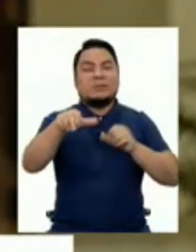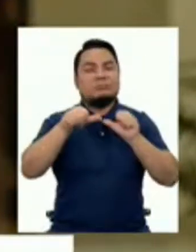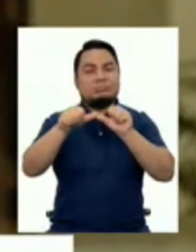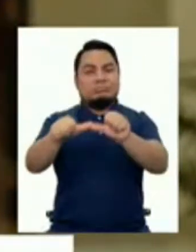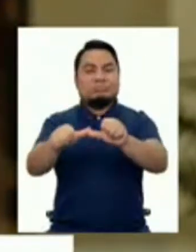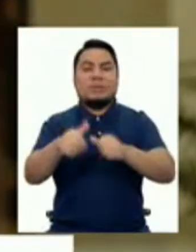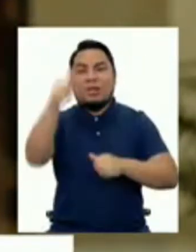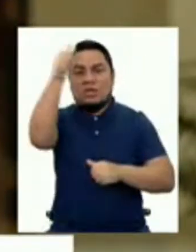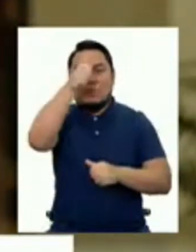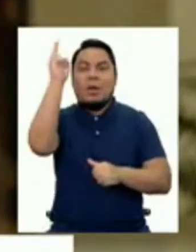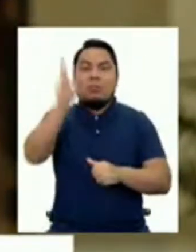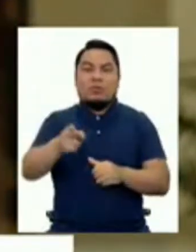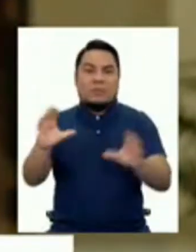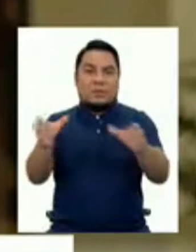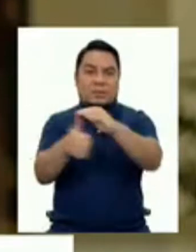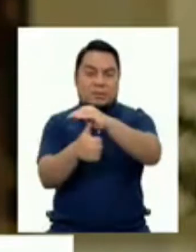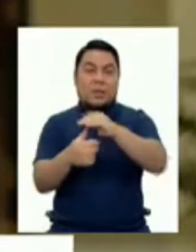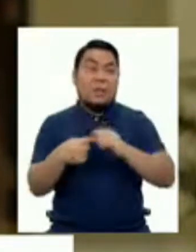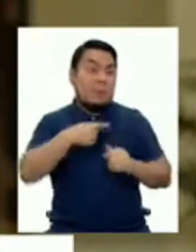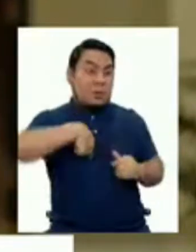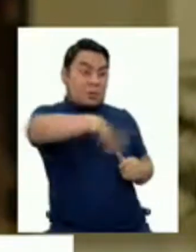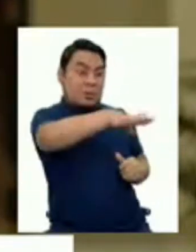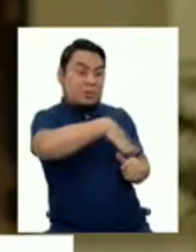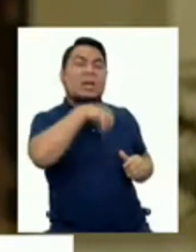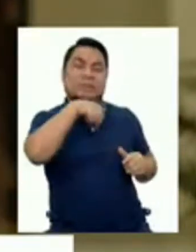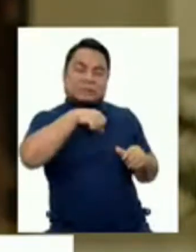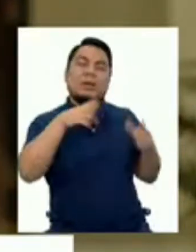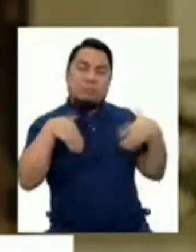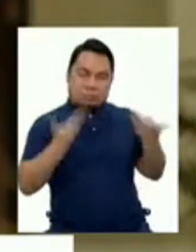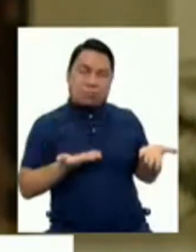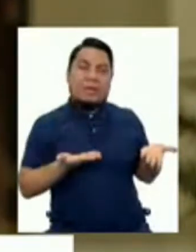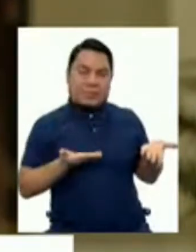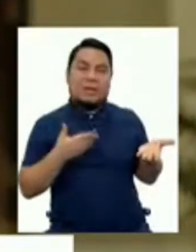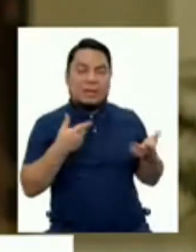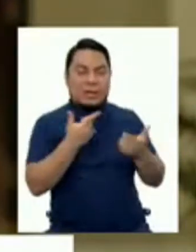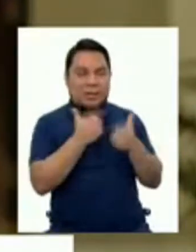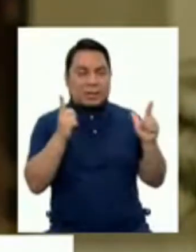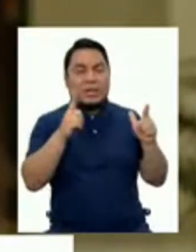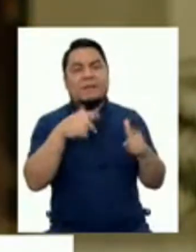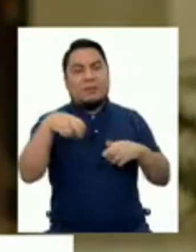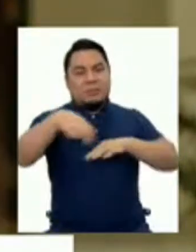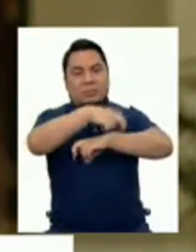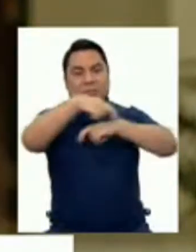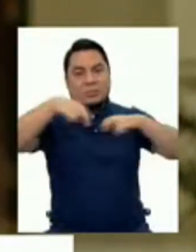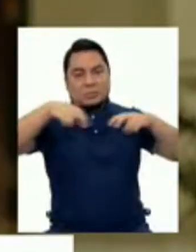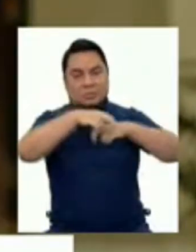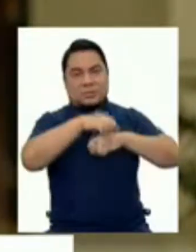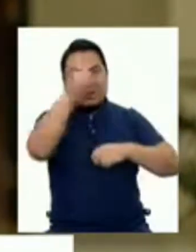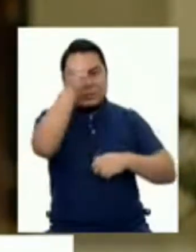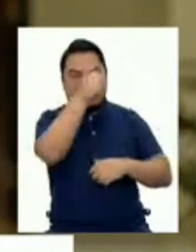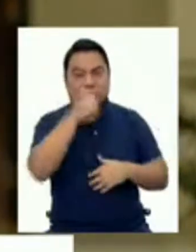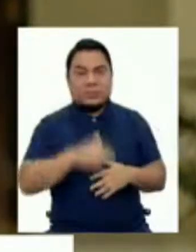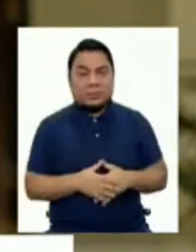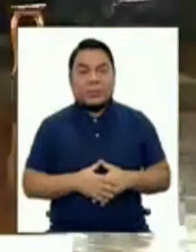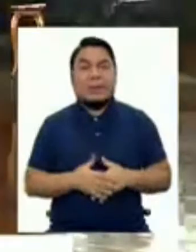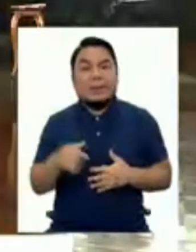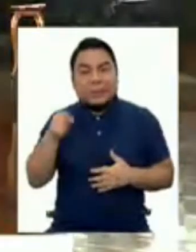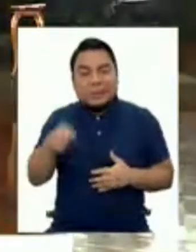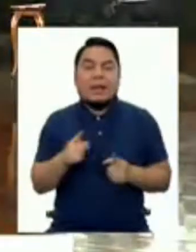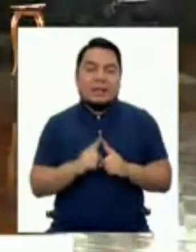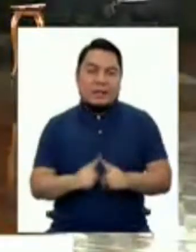domingos. El resto del Perú puede hacerlo. Entonces, esas son las diferencias que podemos ir